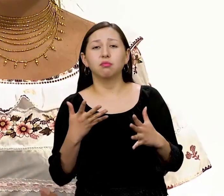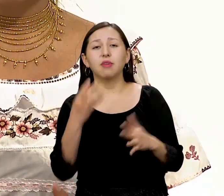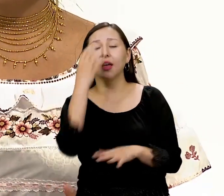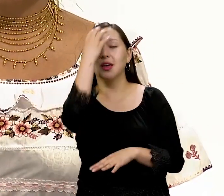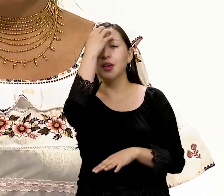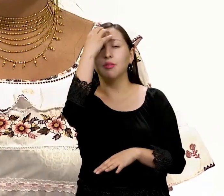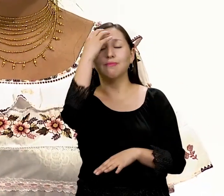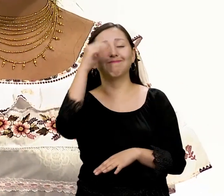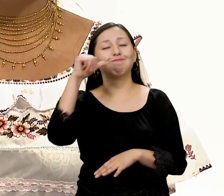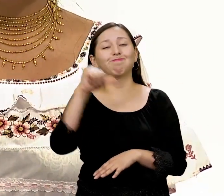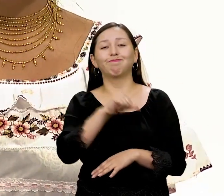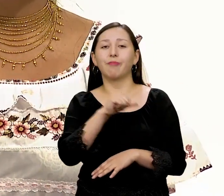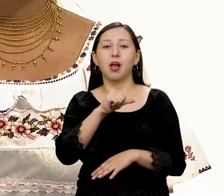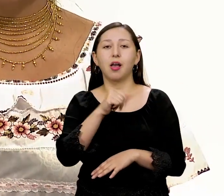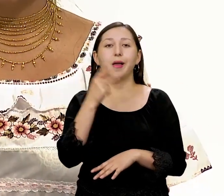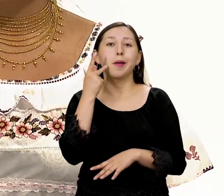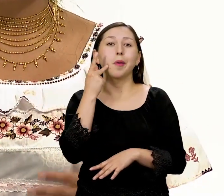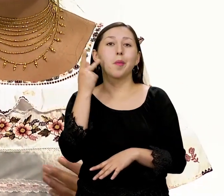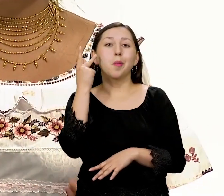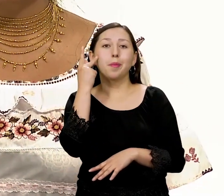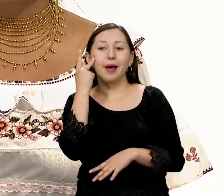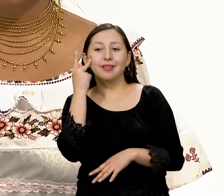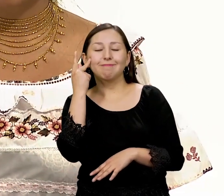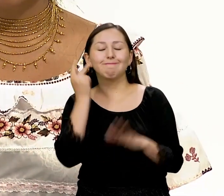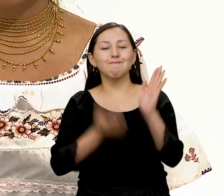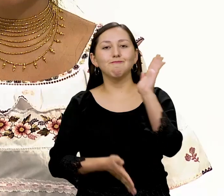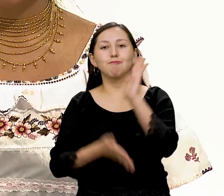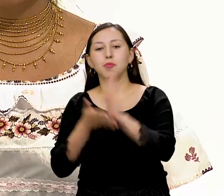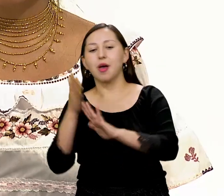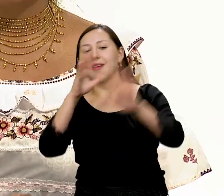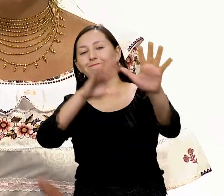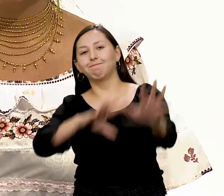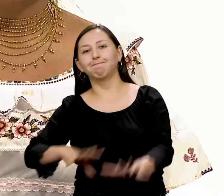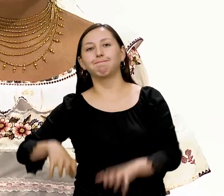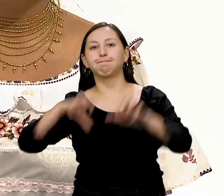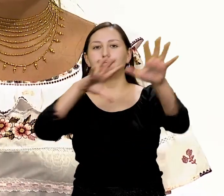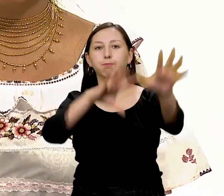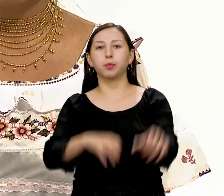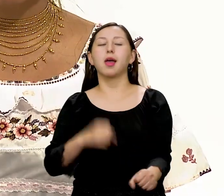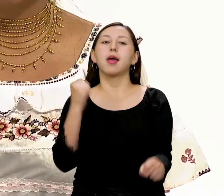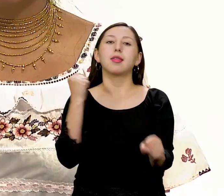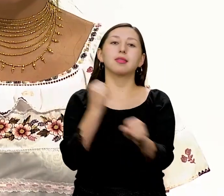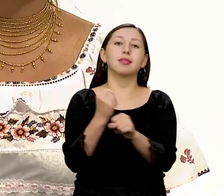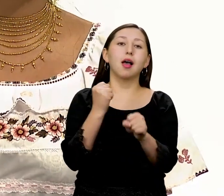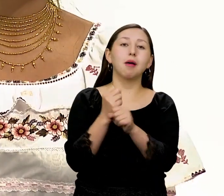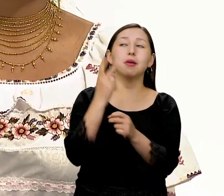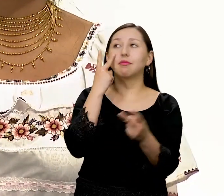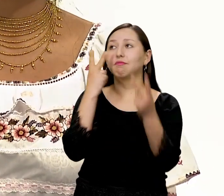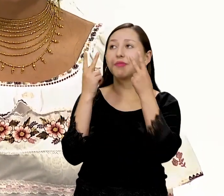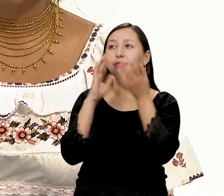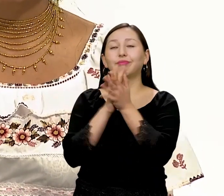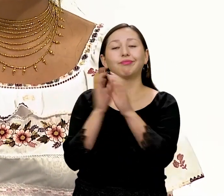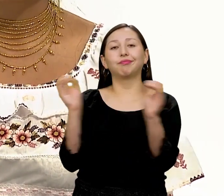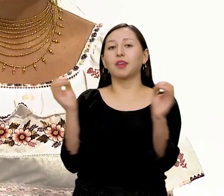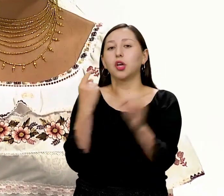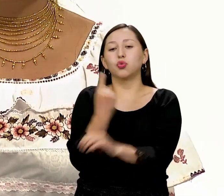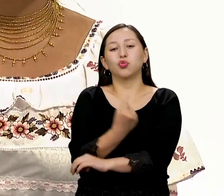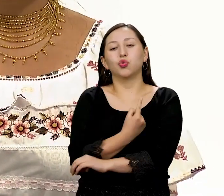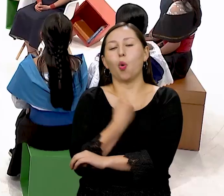padres, por educarnos, nos dejan solos todo el día y no sabemos de ellos hasta que la hora que regresen de su